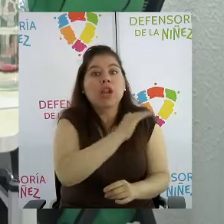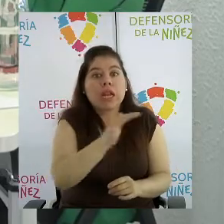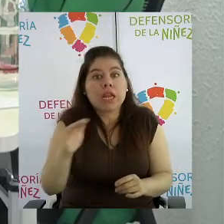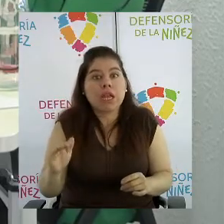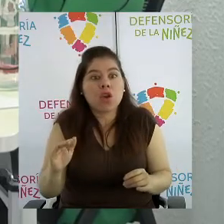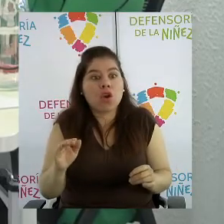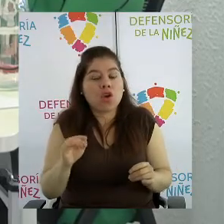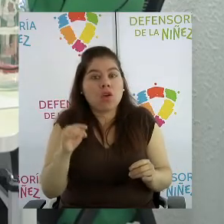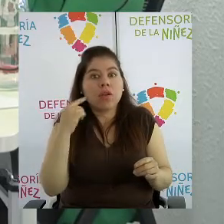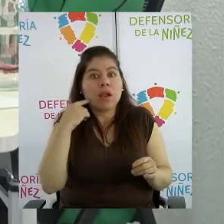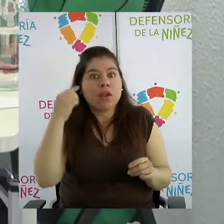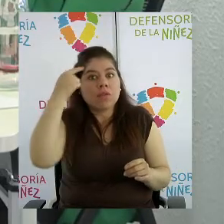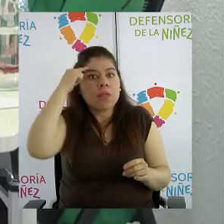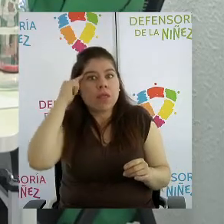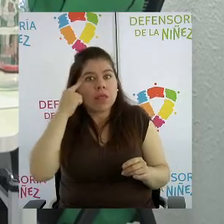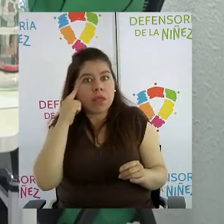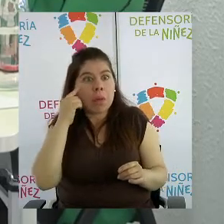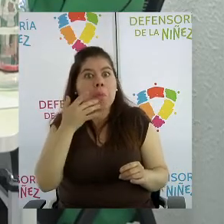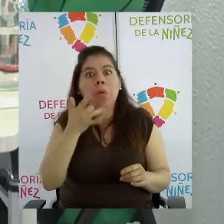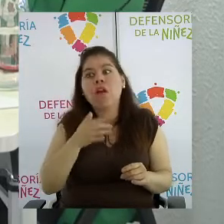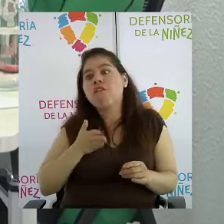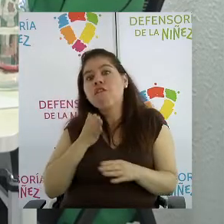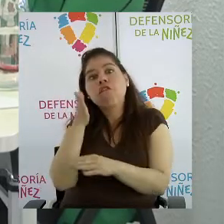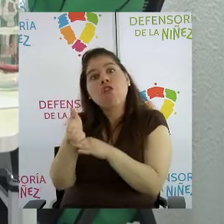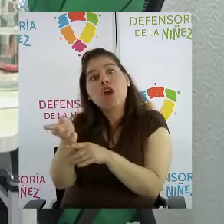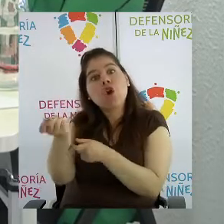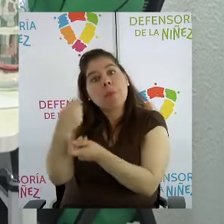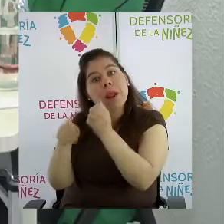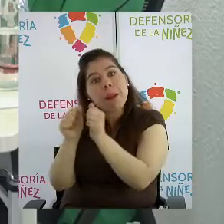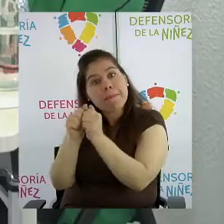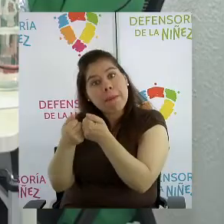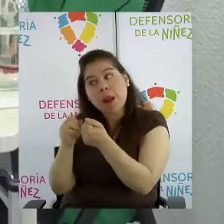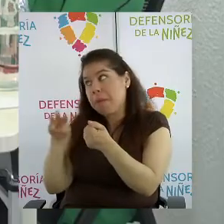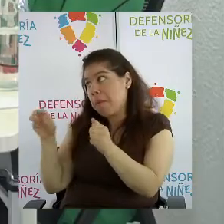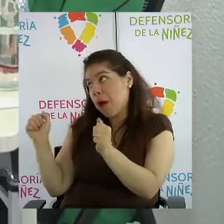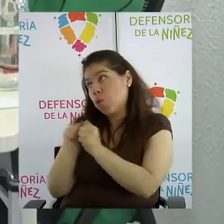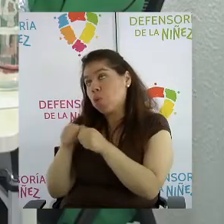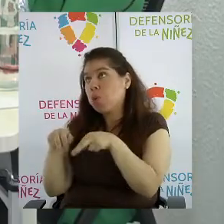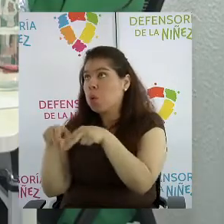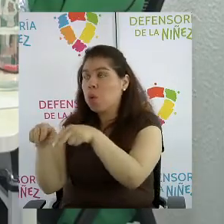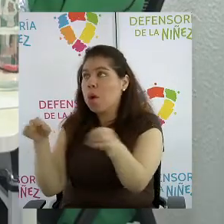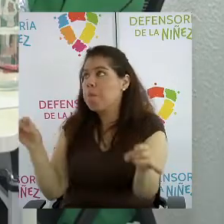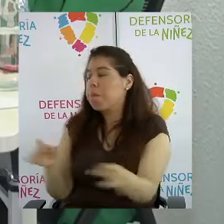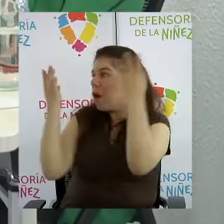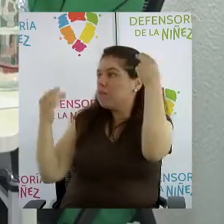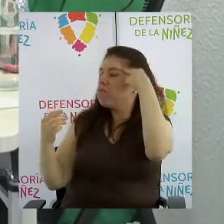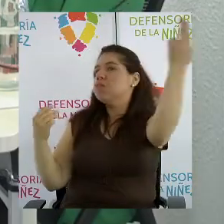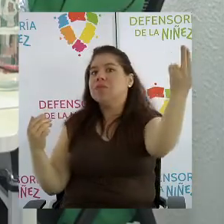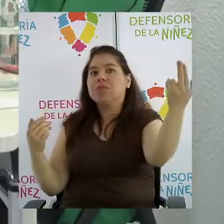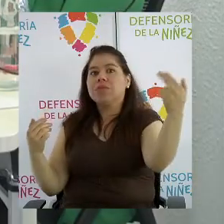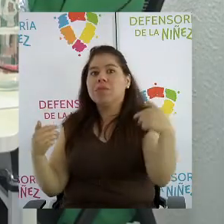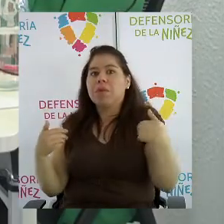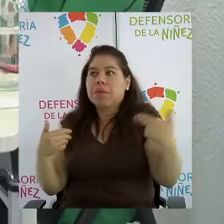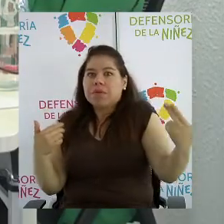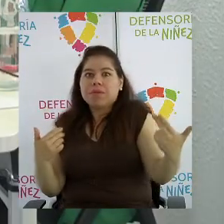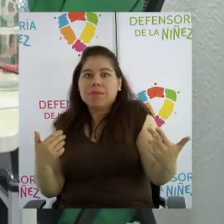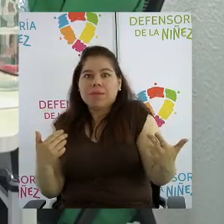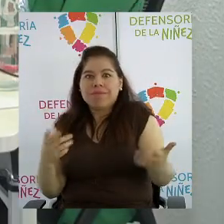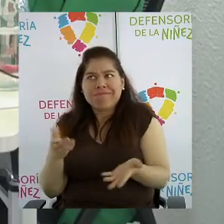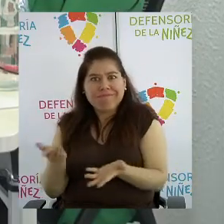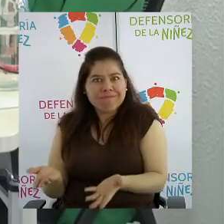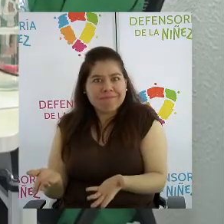de cotidianidad, como haber salido a comprar el pan con su mamá, como estar jugando en algún lugar. O sea, lo que quiero decir es que